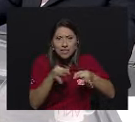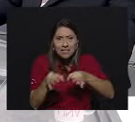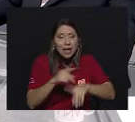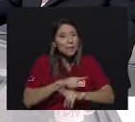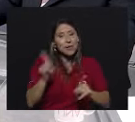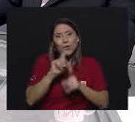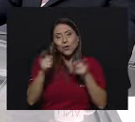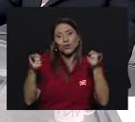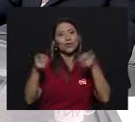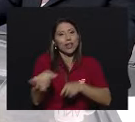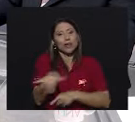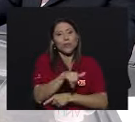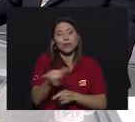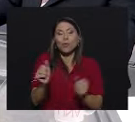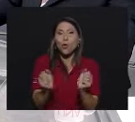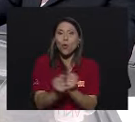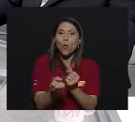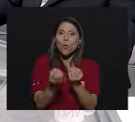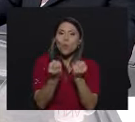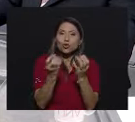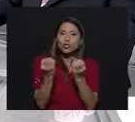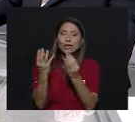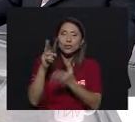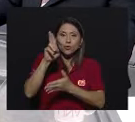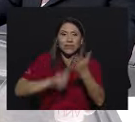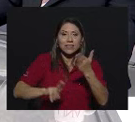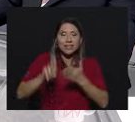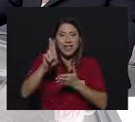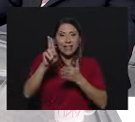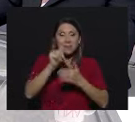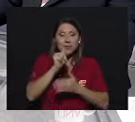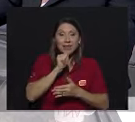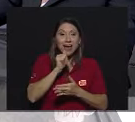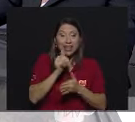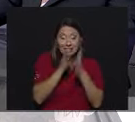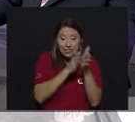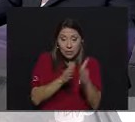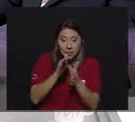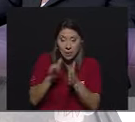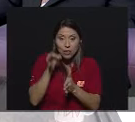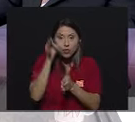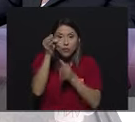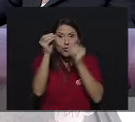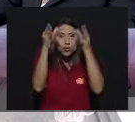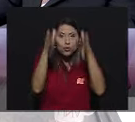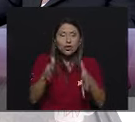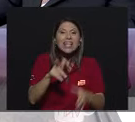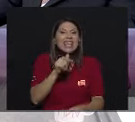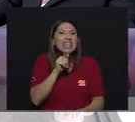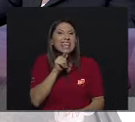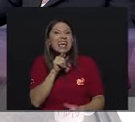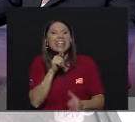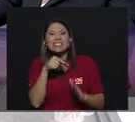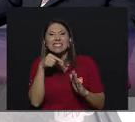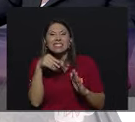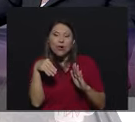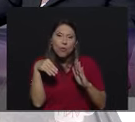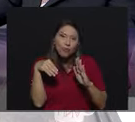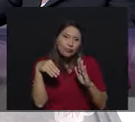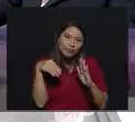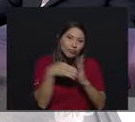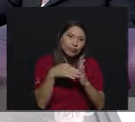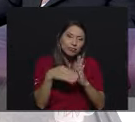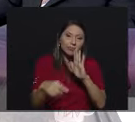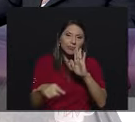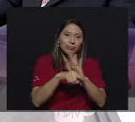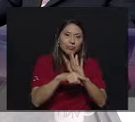con muchas universidades privadas que están formando a educadores. ¿Quiénes son los perjudicados al final? Nuestros niños, nuestras